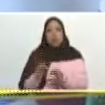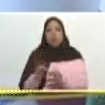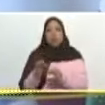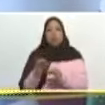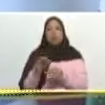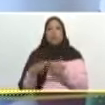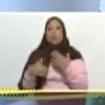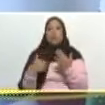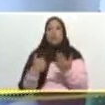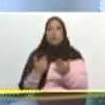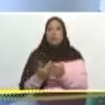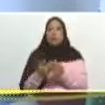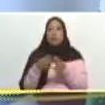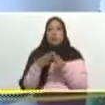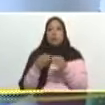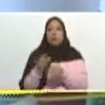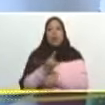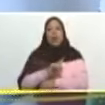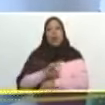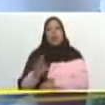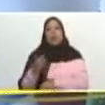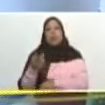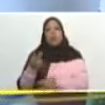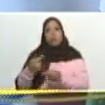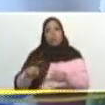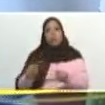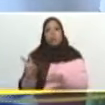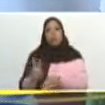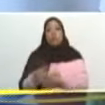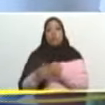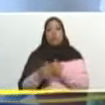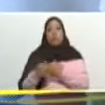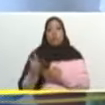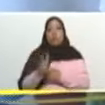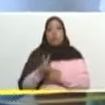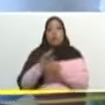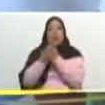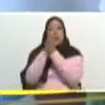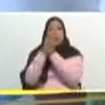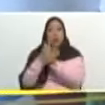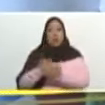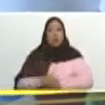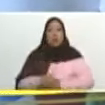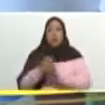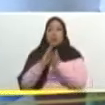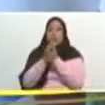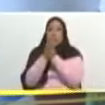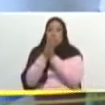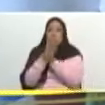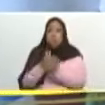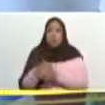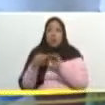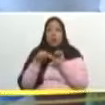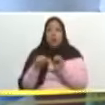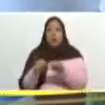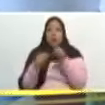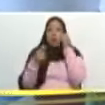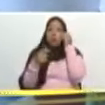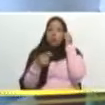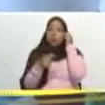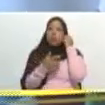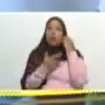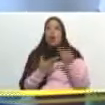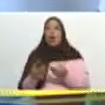levantamiento de todas las sanciones sobre Venezuela, un levantamiento completo, total y permanente. Hemos recibido un